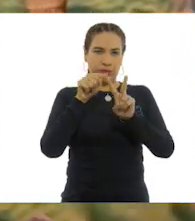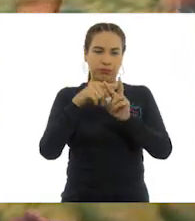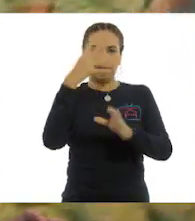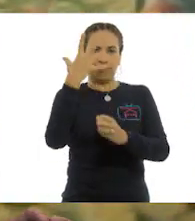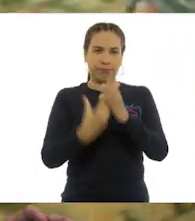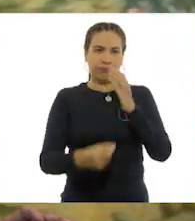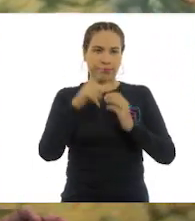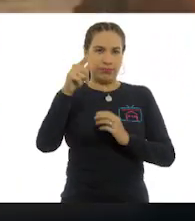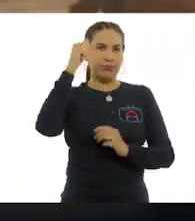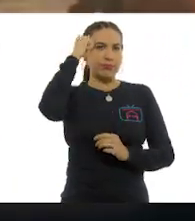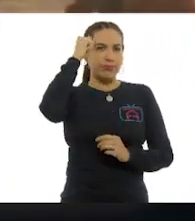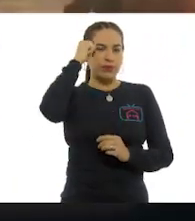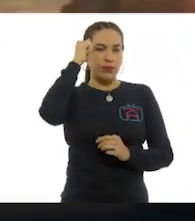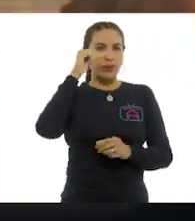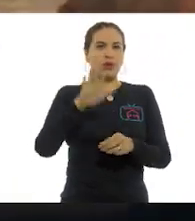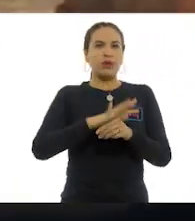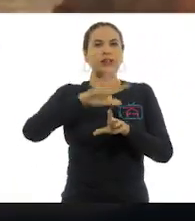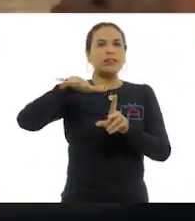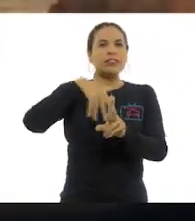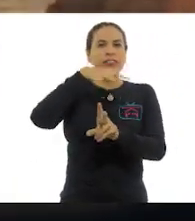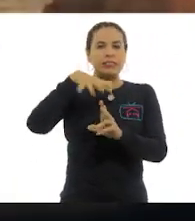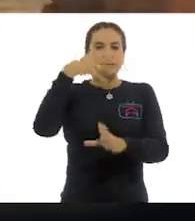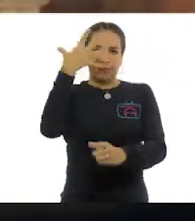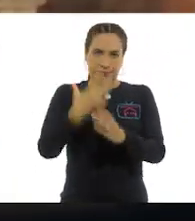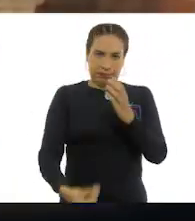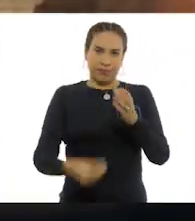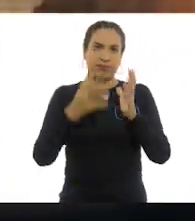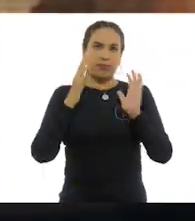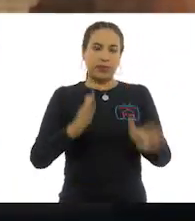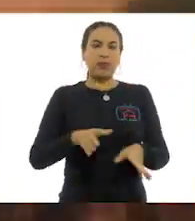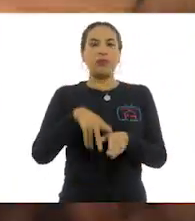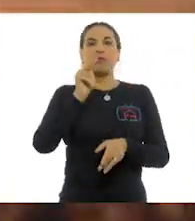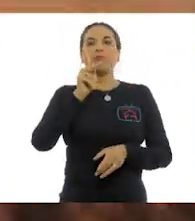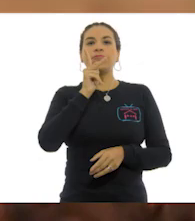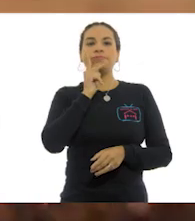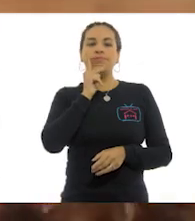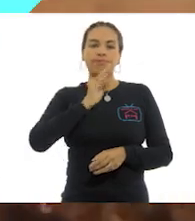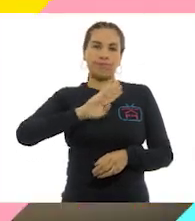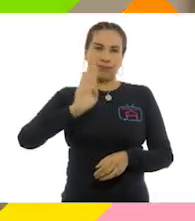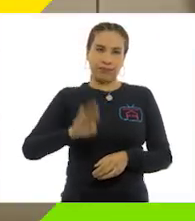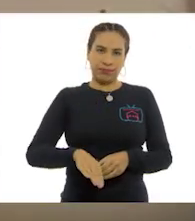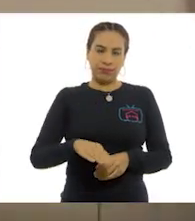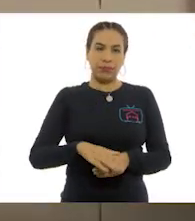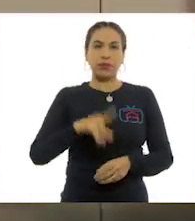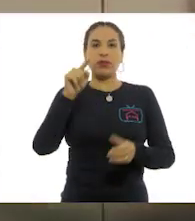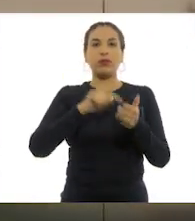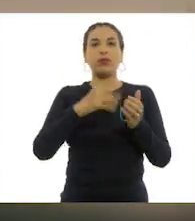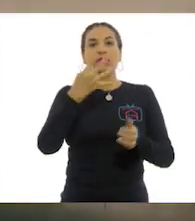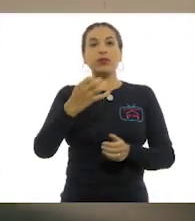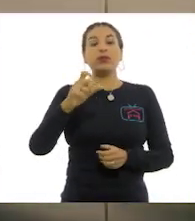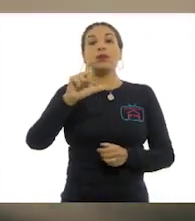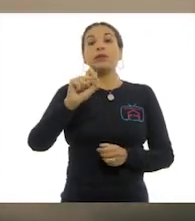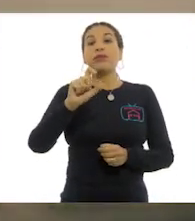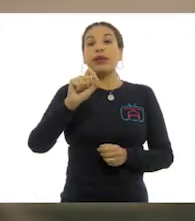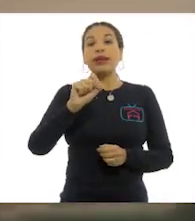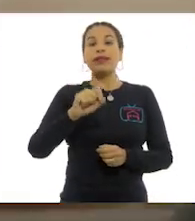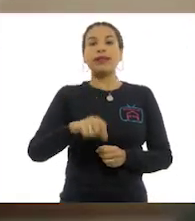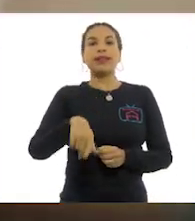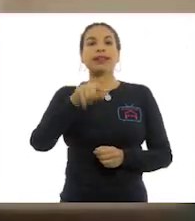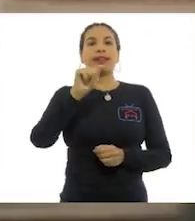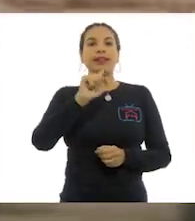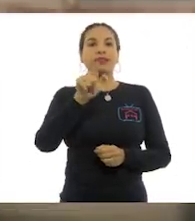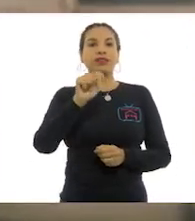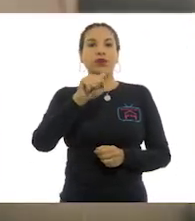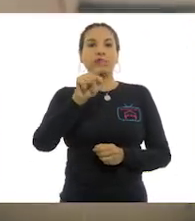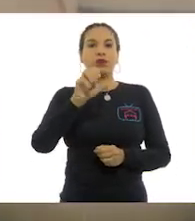huir de Texcoco. Fue perseguido y logró escaparse, pero su papá murió. En 1420, Tezosomoc,